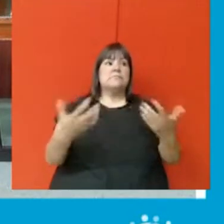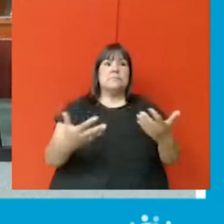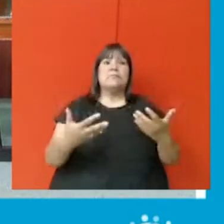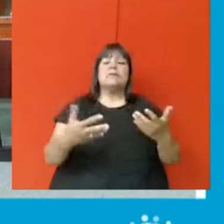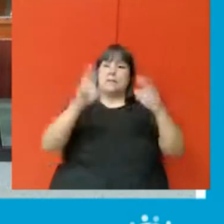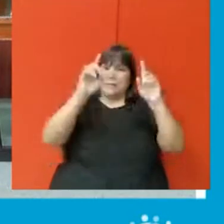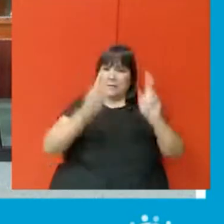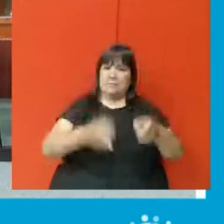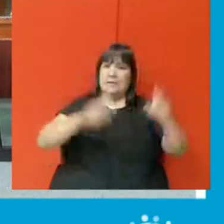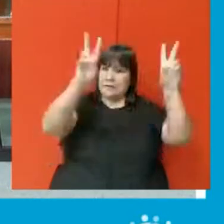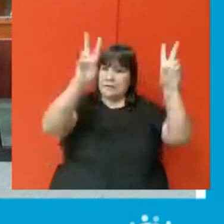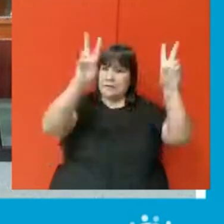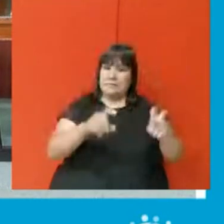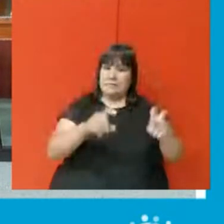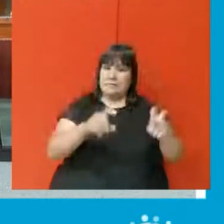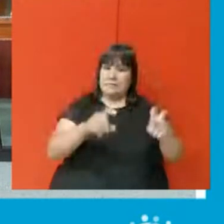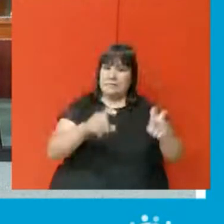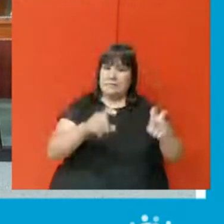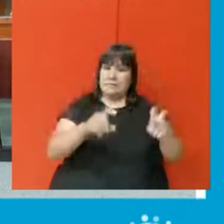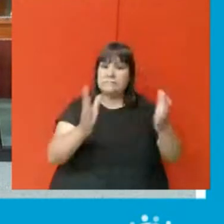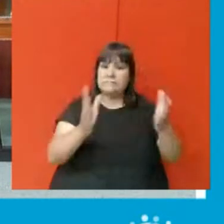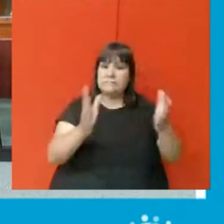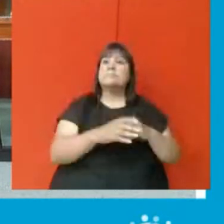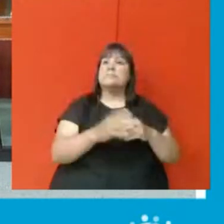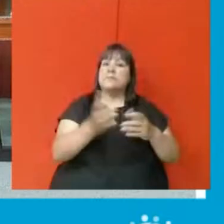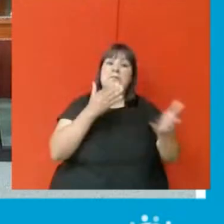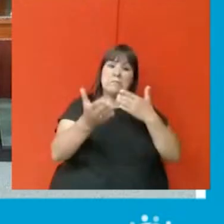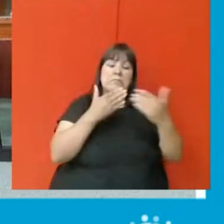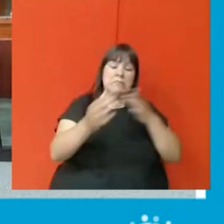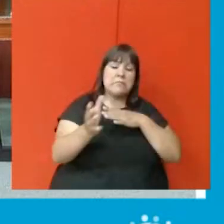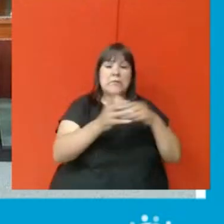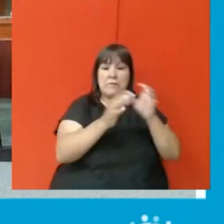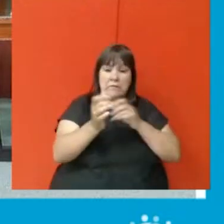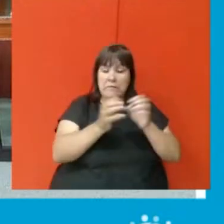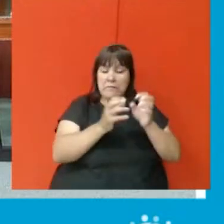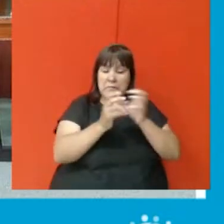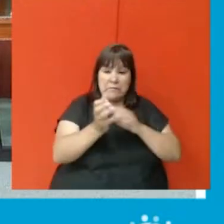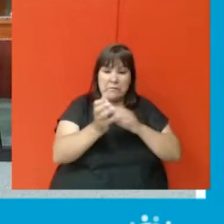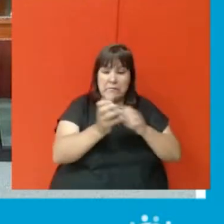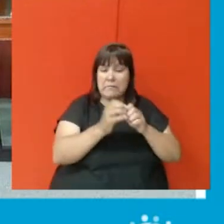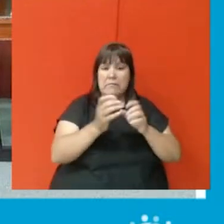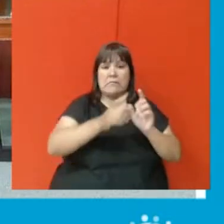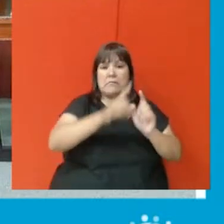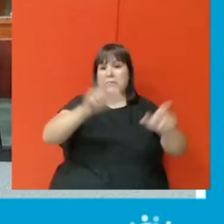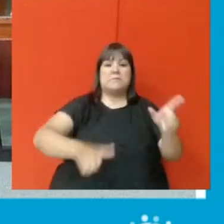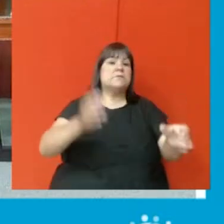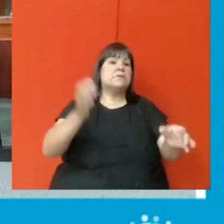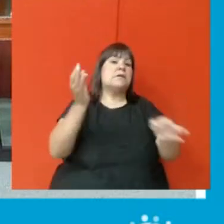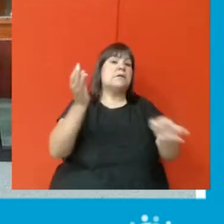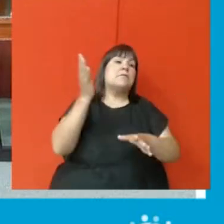está en boca hoy en día de casi todos los profesionales que trabajamos con todos estos temas, que es el síndrome de burnout.